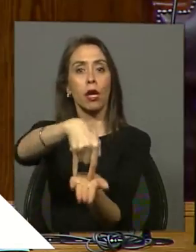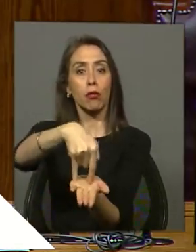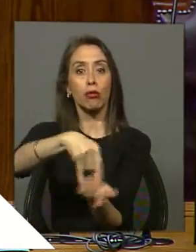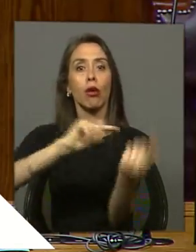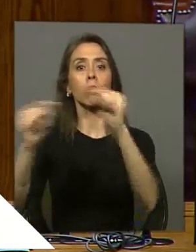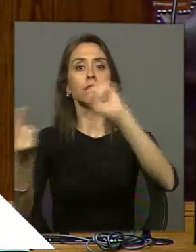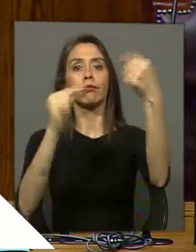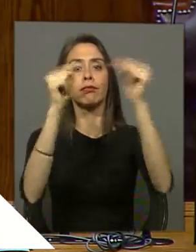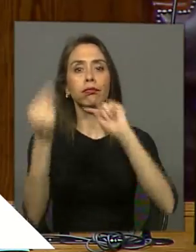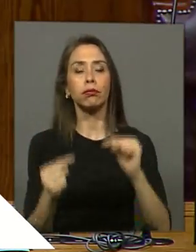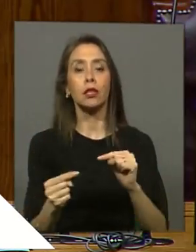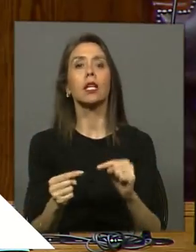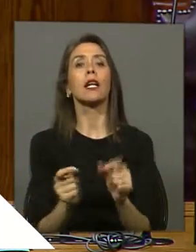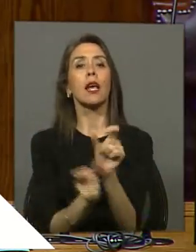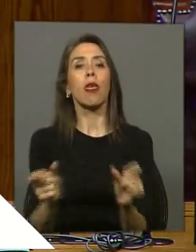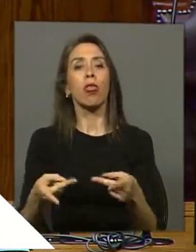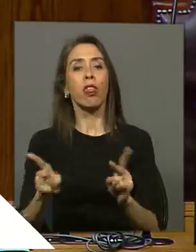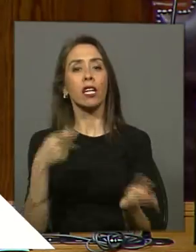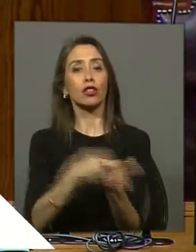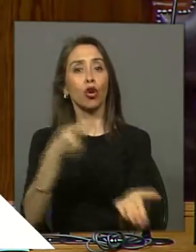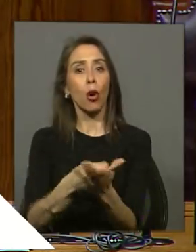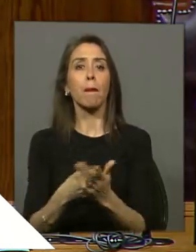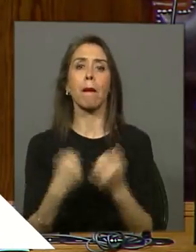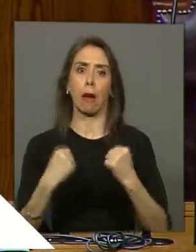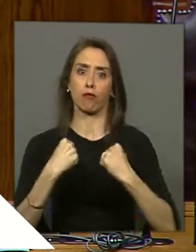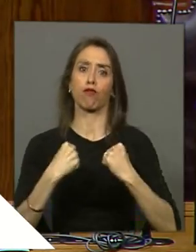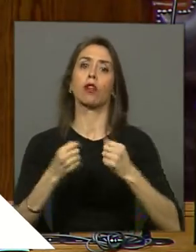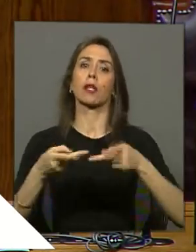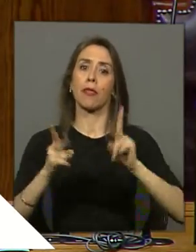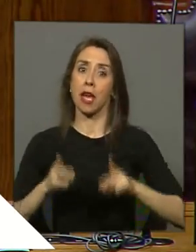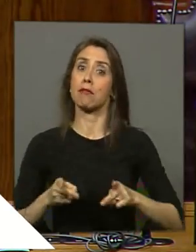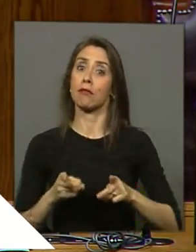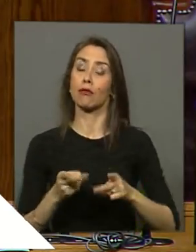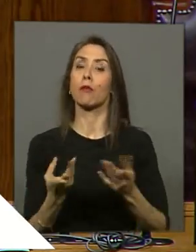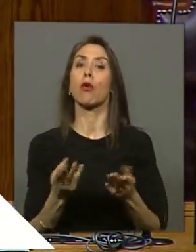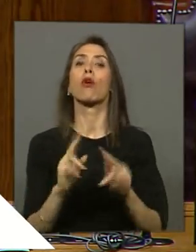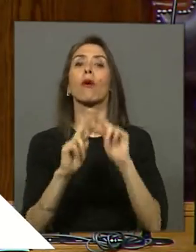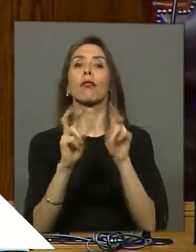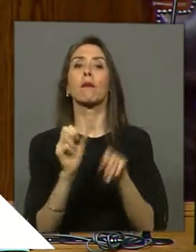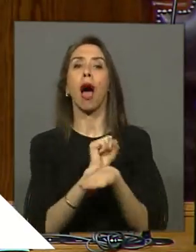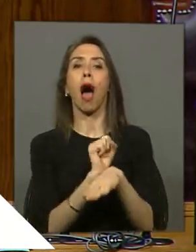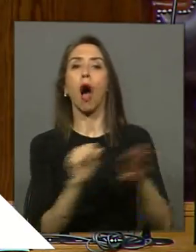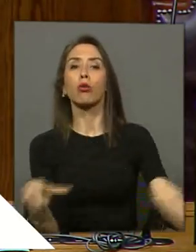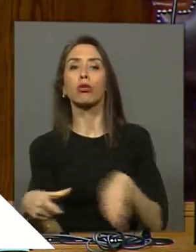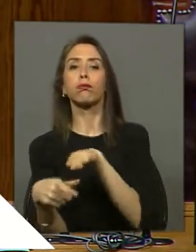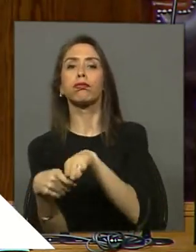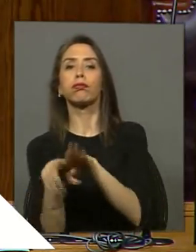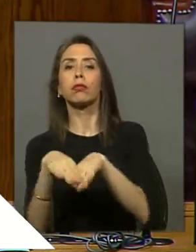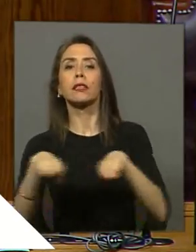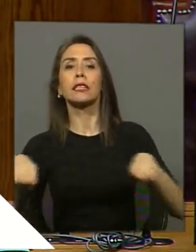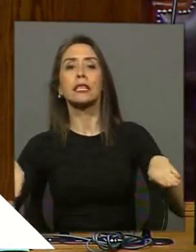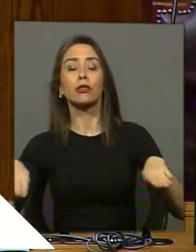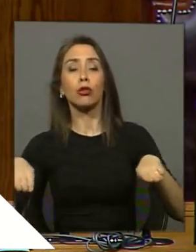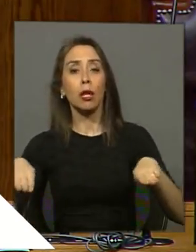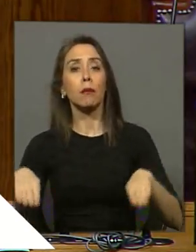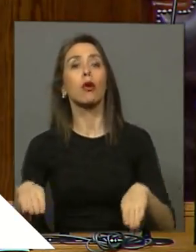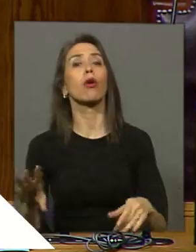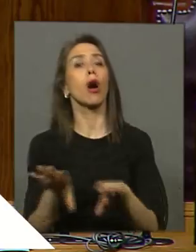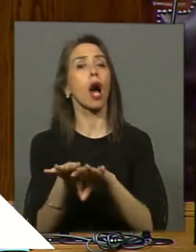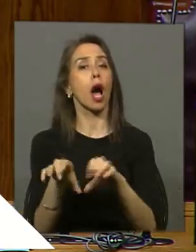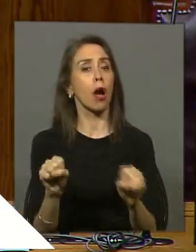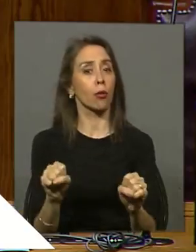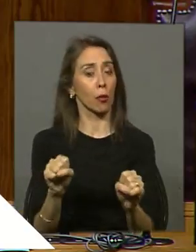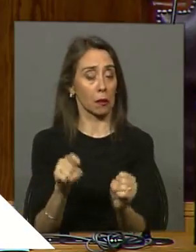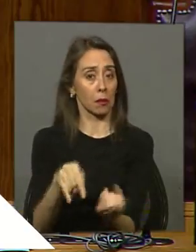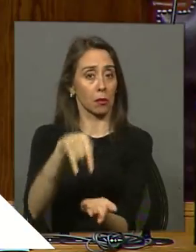para fortalecer los derechos de los consumidores en materia de servicios de estacionamiento. Coincidimos con el Parlamento en que se han